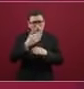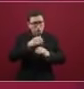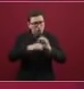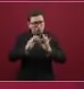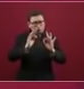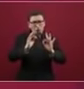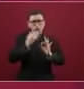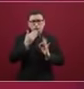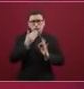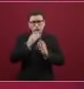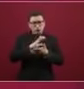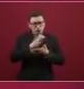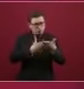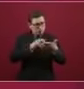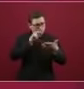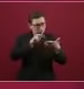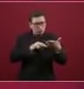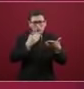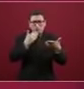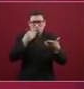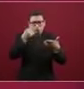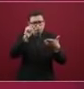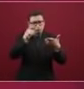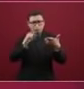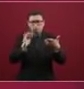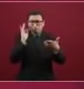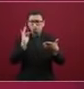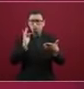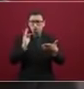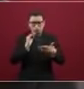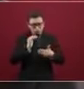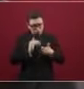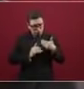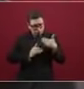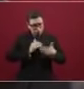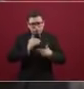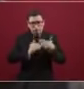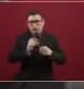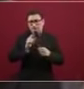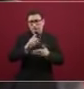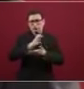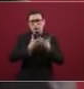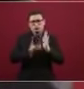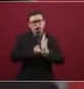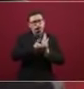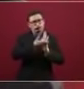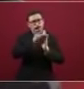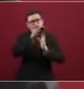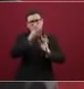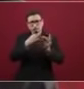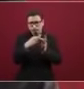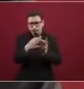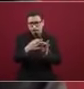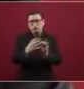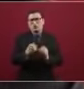el contrato, si se cumplió, sea un contrato de construcción de obra o